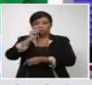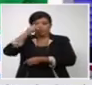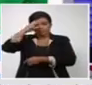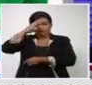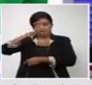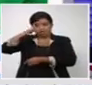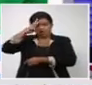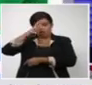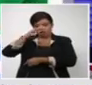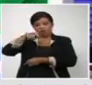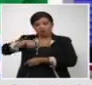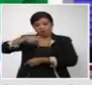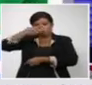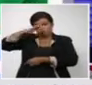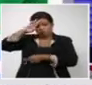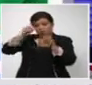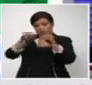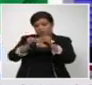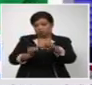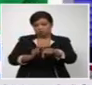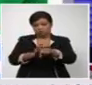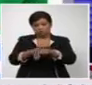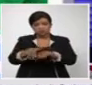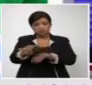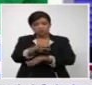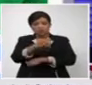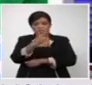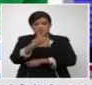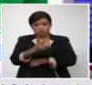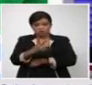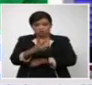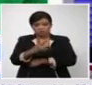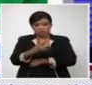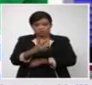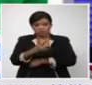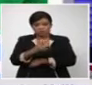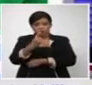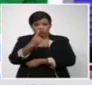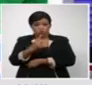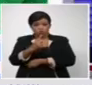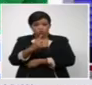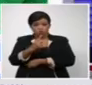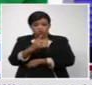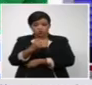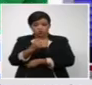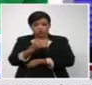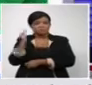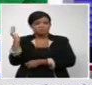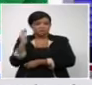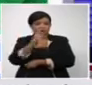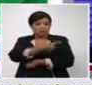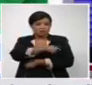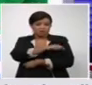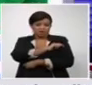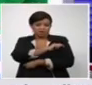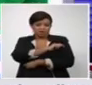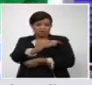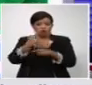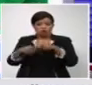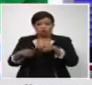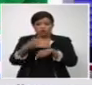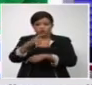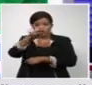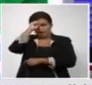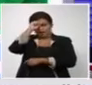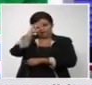en Cuba, y 2 que son importados, un sueco procedente de España y un alemán procedente de